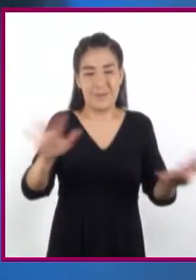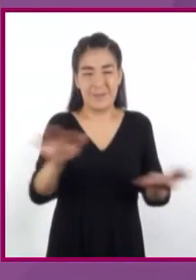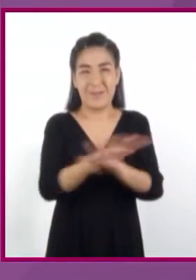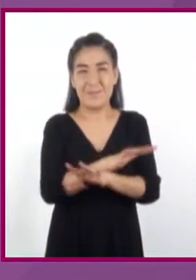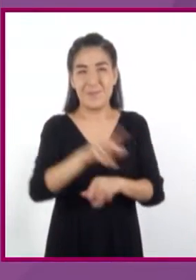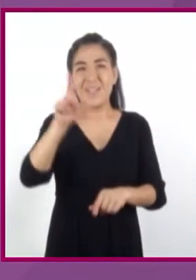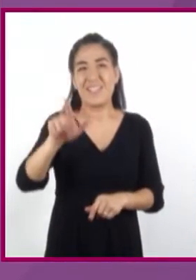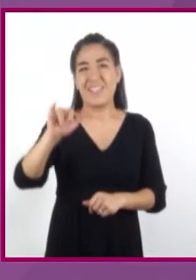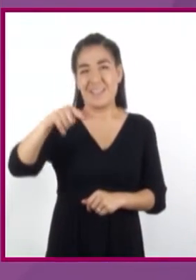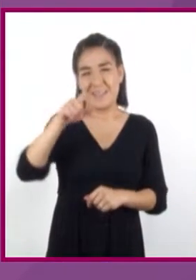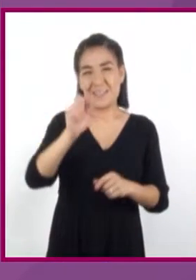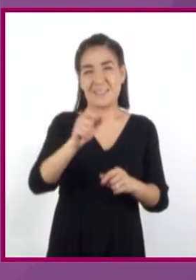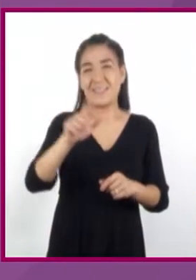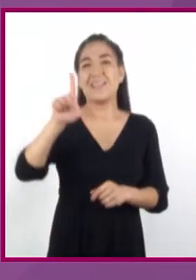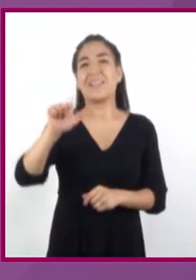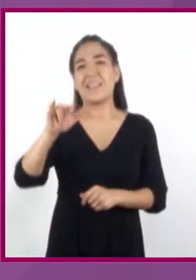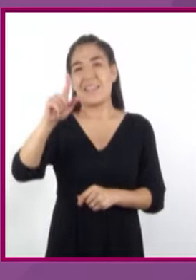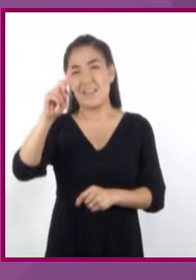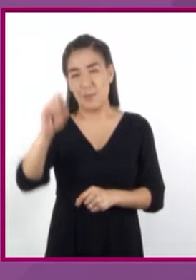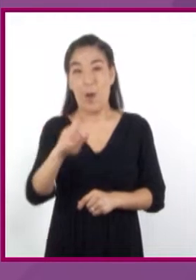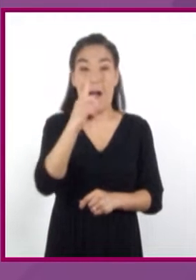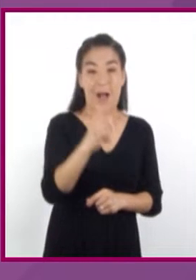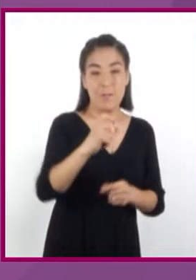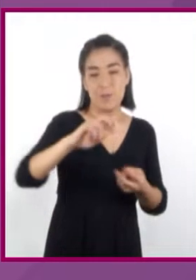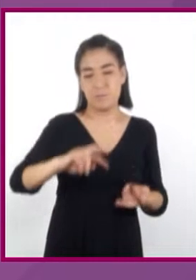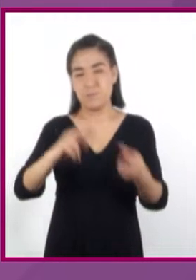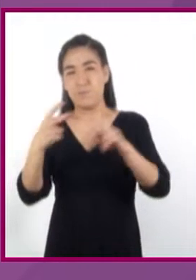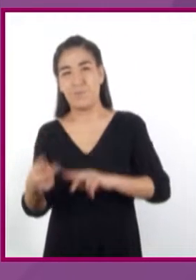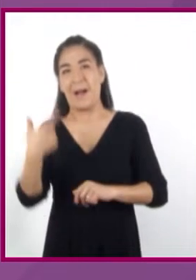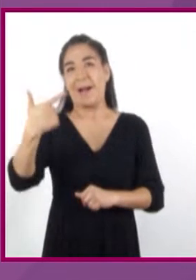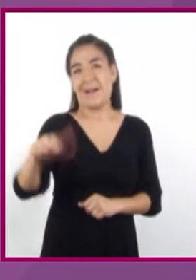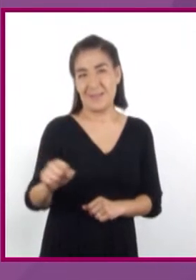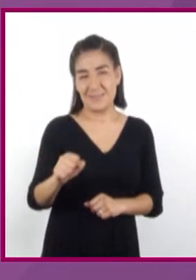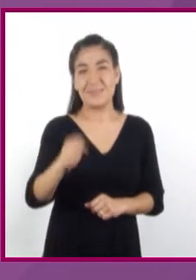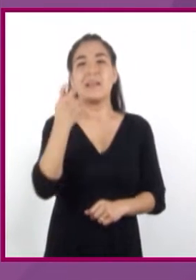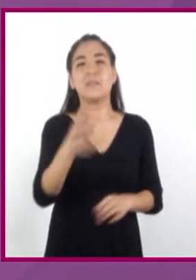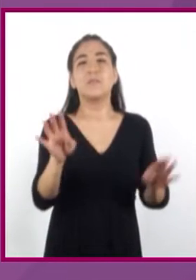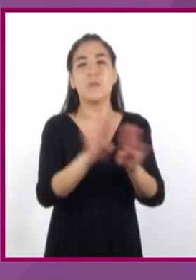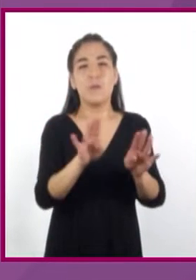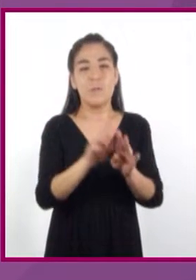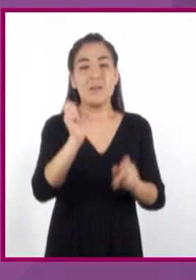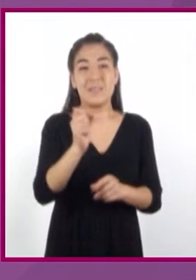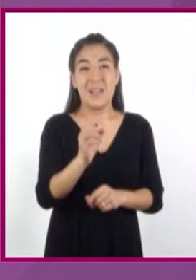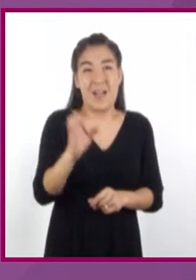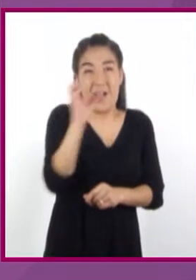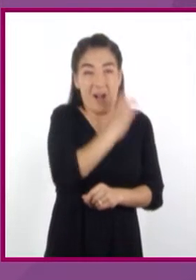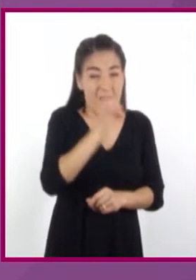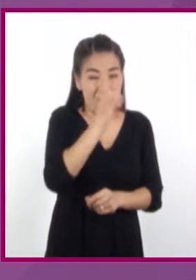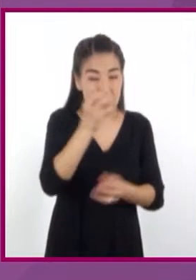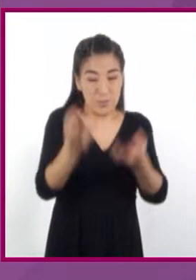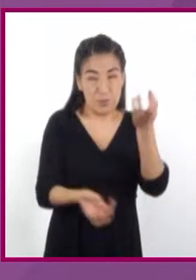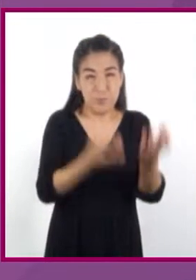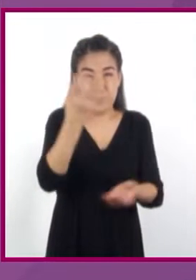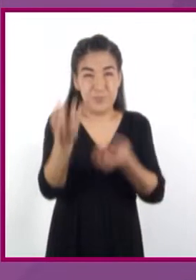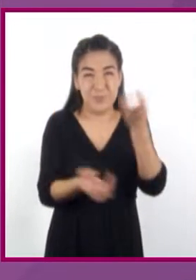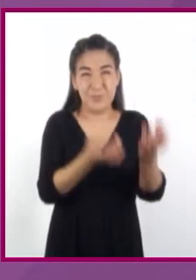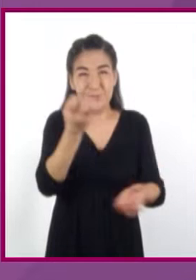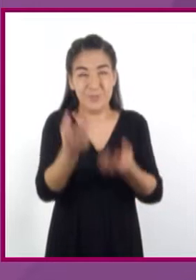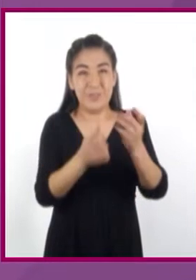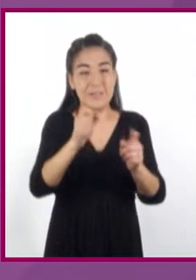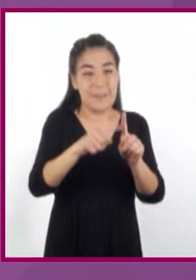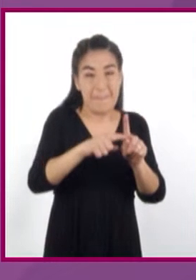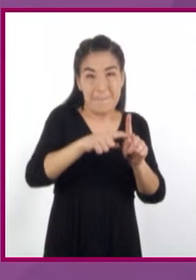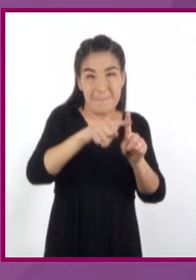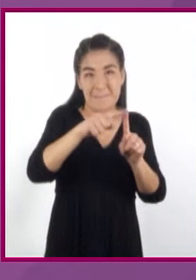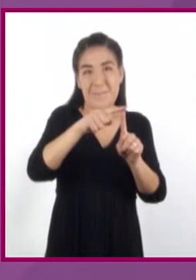gas. Pero las corrientes de convección se producen cuando las masas calientes suben al disminuir su